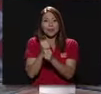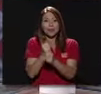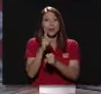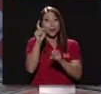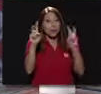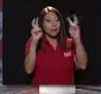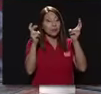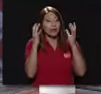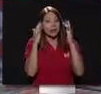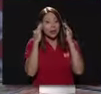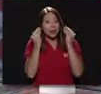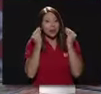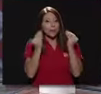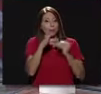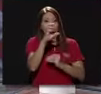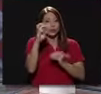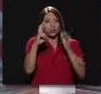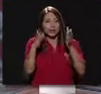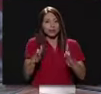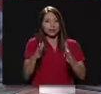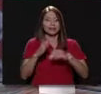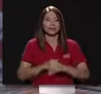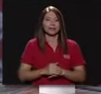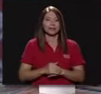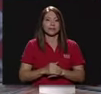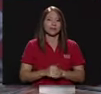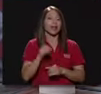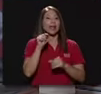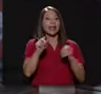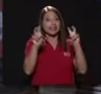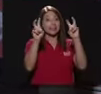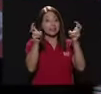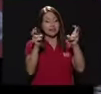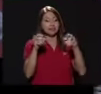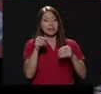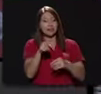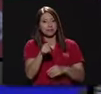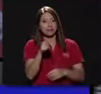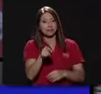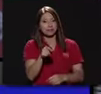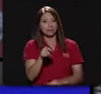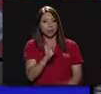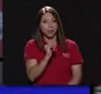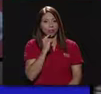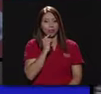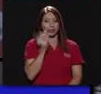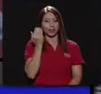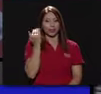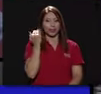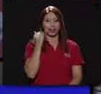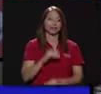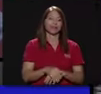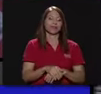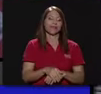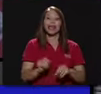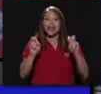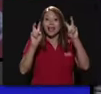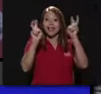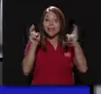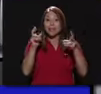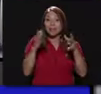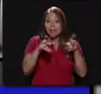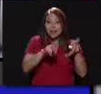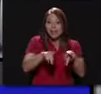preocupa más a las y los costarricenses. Sobre este tema, como les decía yo en el segmento anterior, el tema